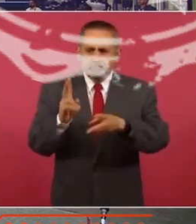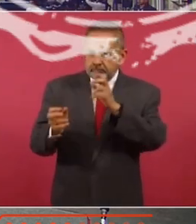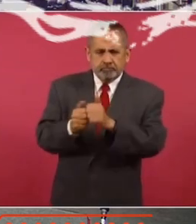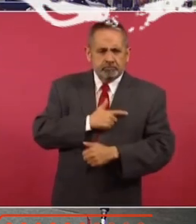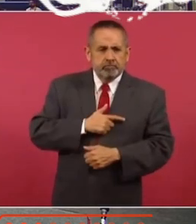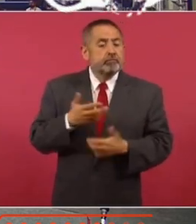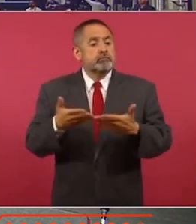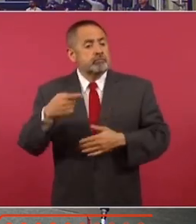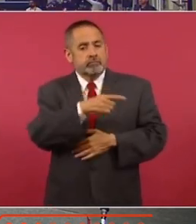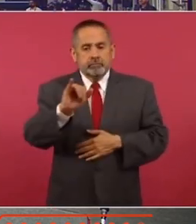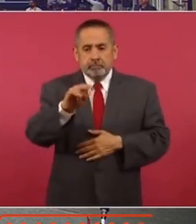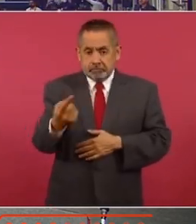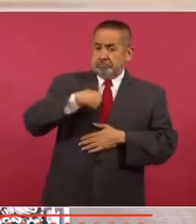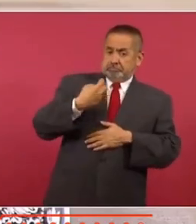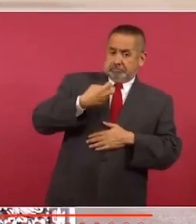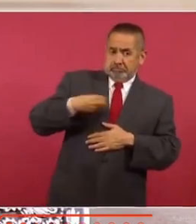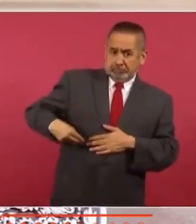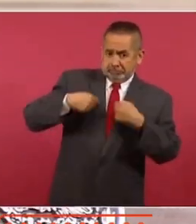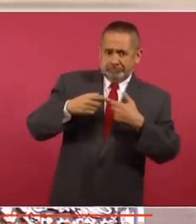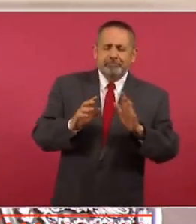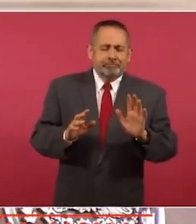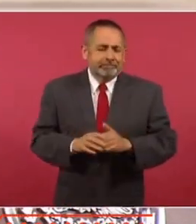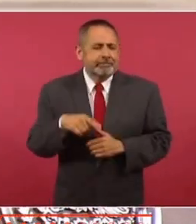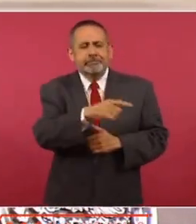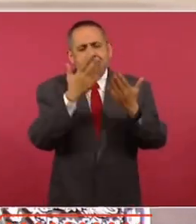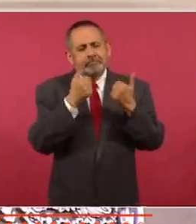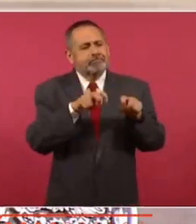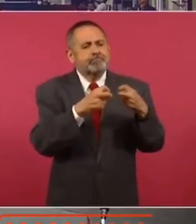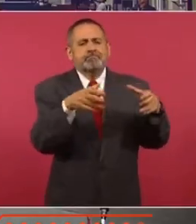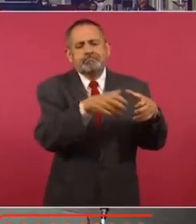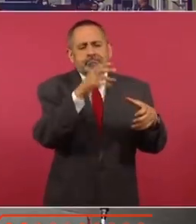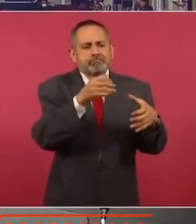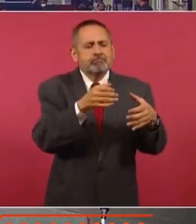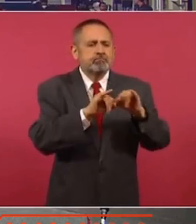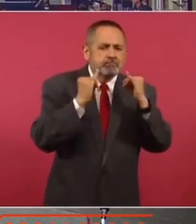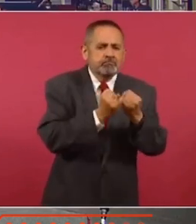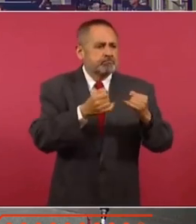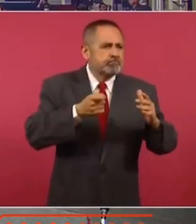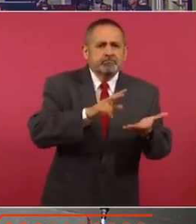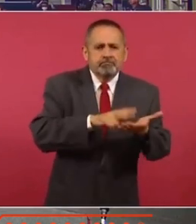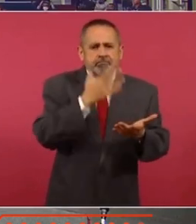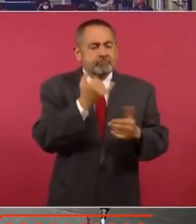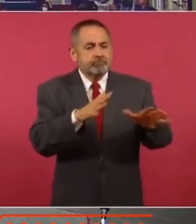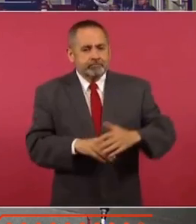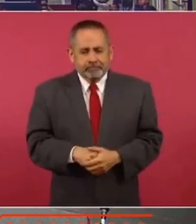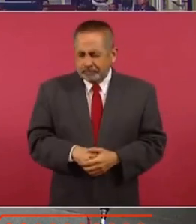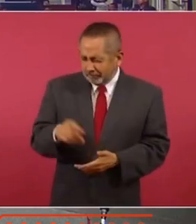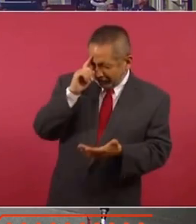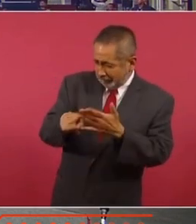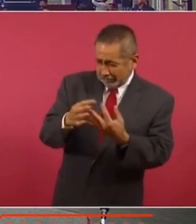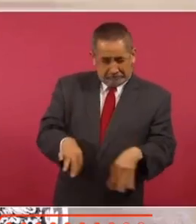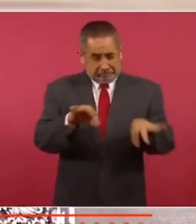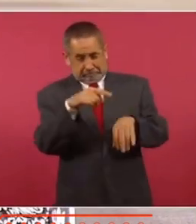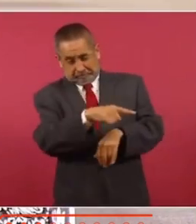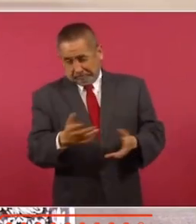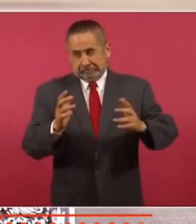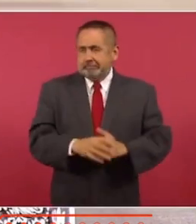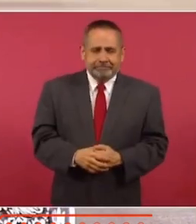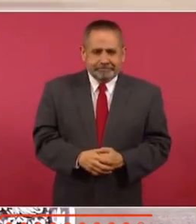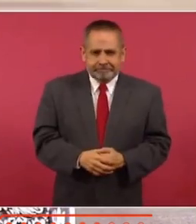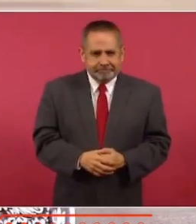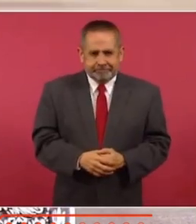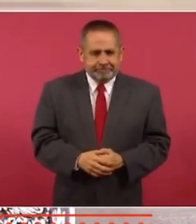platicamos con mucho gusto. Y ahora el INAI nos va a echar la culpa de todo nosotros. No puede presionar, entonces no hay quien, sí, no hay quien pueda decir, sí, ordenarle, este, no, que nos dé información. Si fuese tan importante,